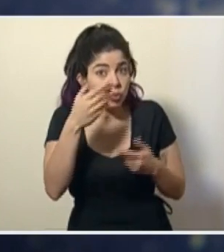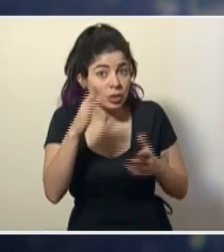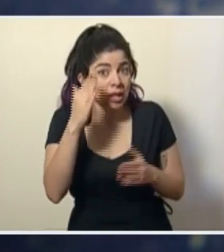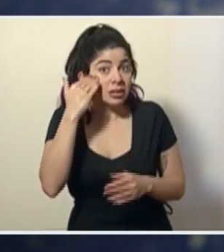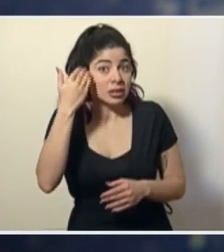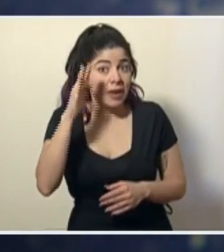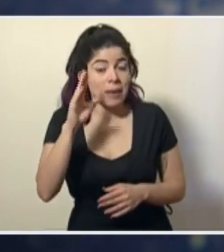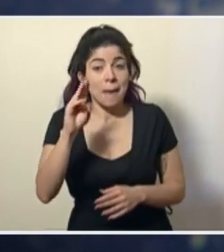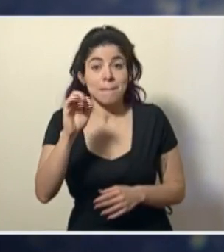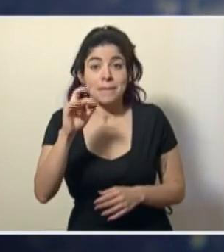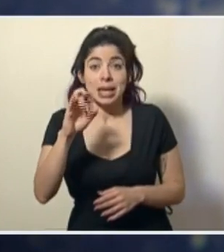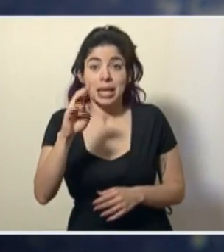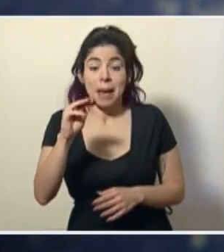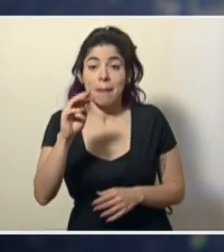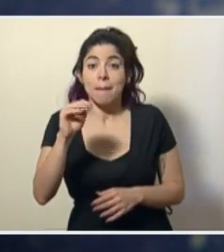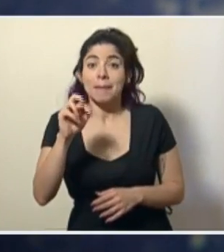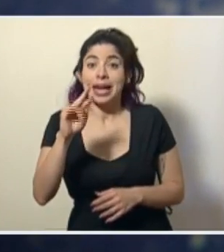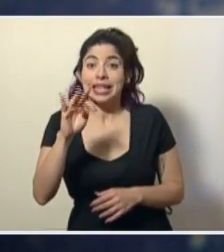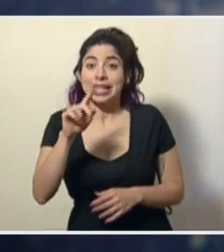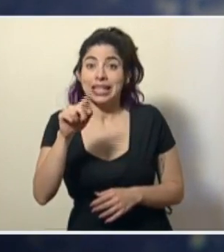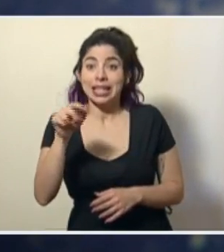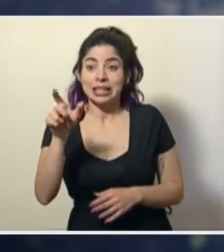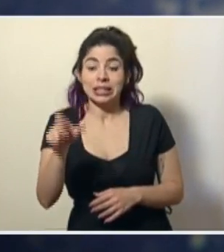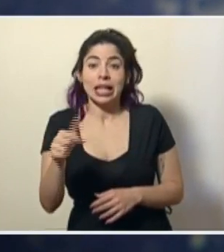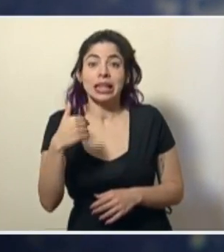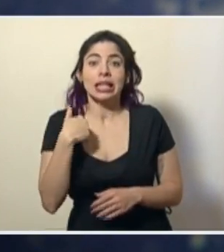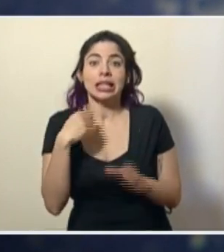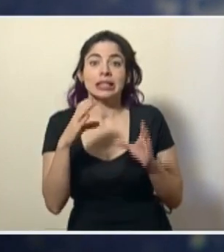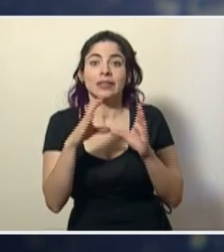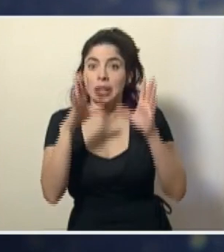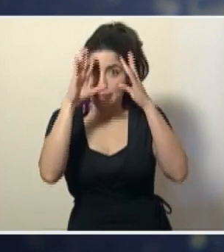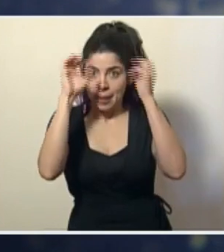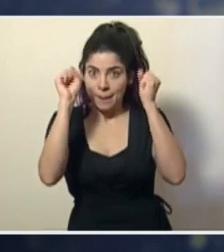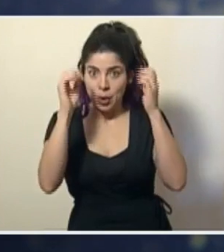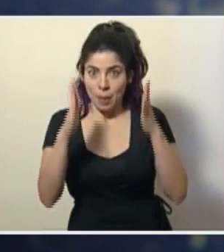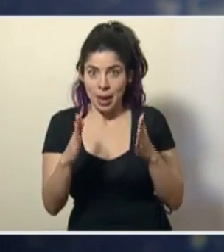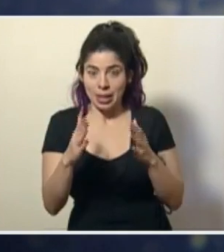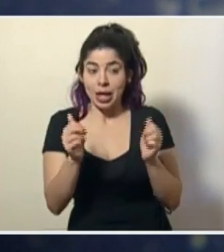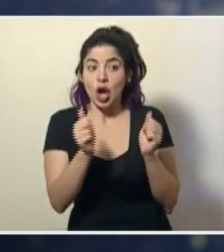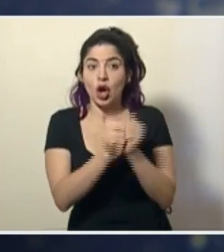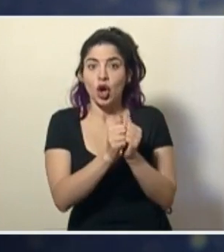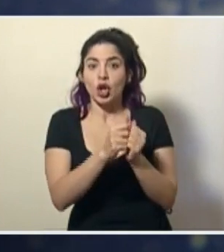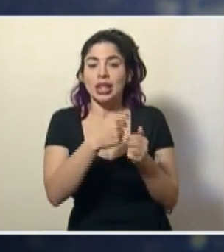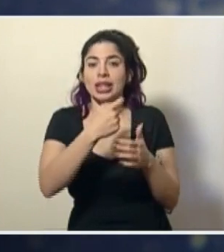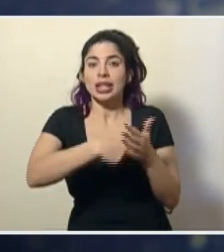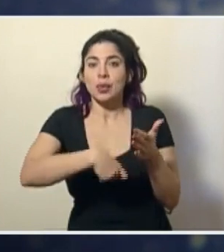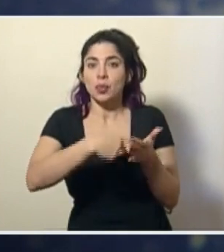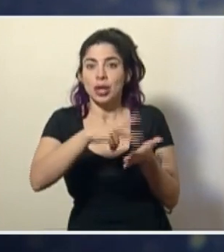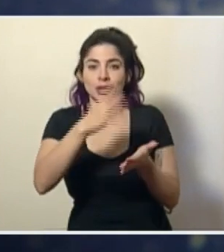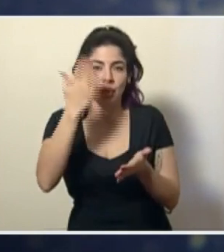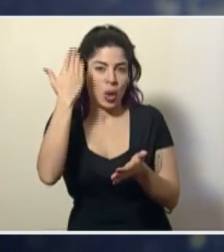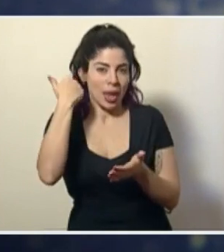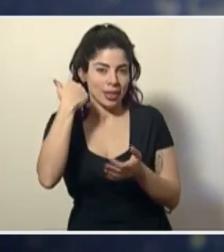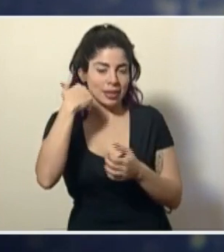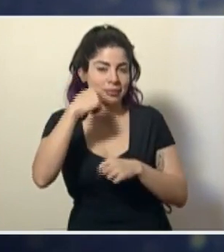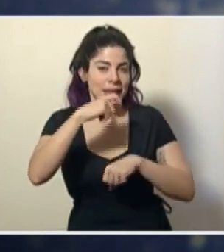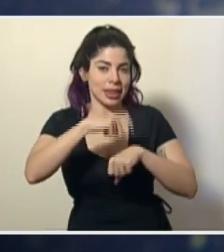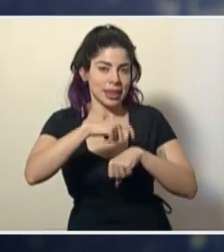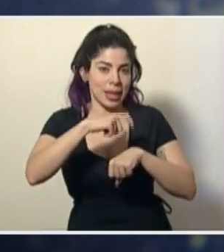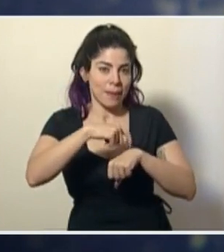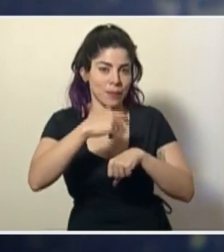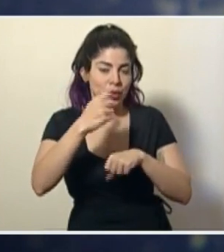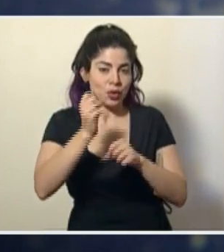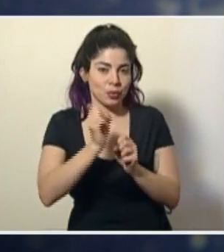ustedes que la señora Miren Martínez contaba con una certificación diplomática ante tributación antes o en el tiempo en que se